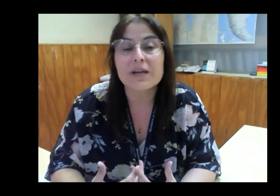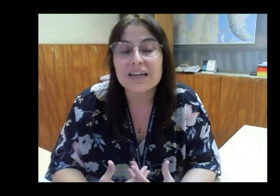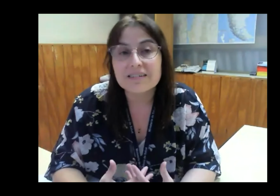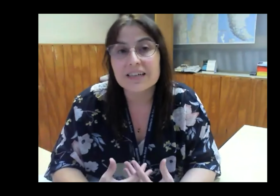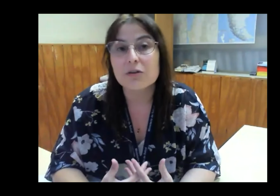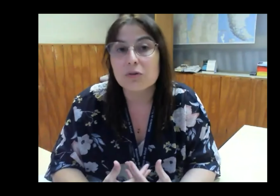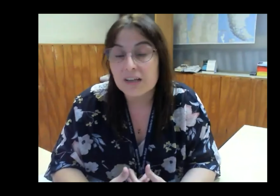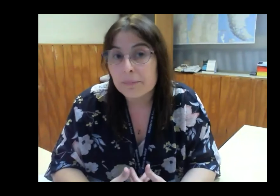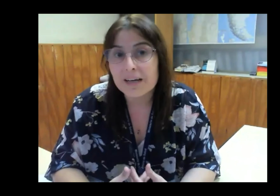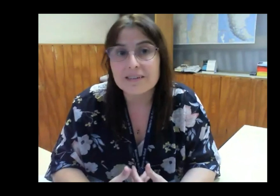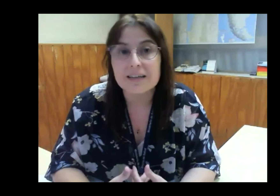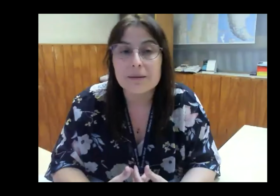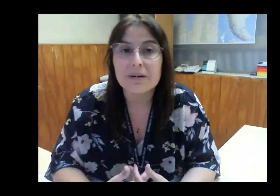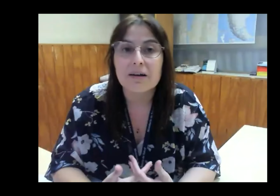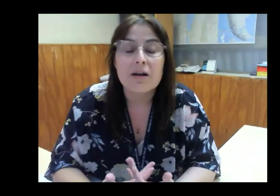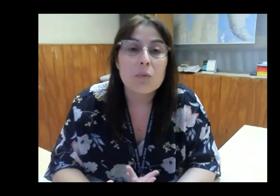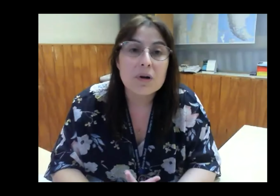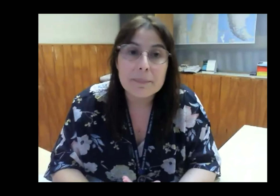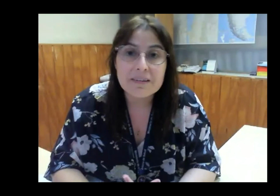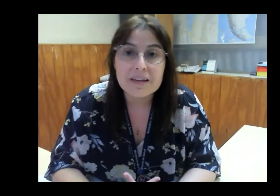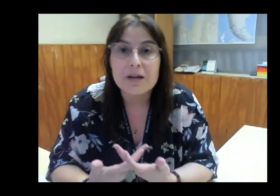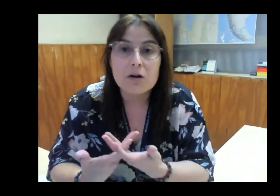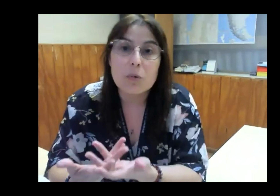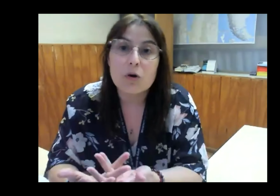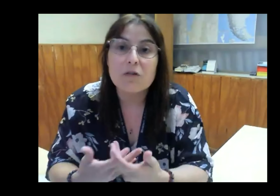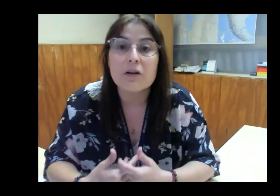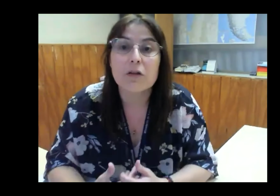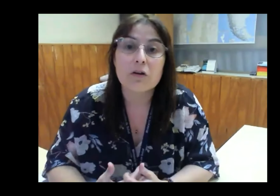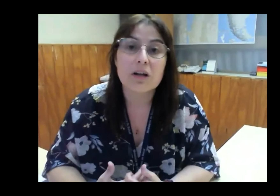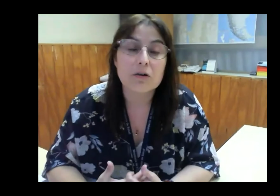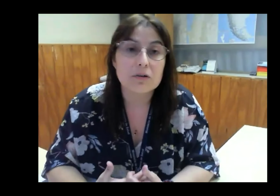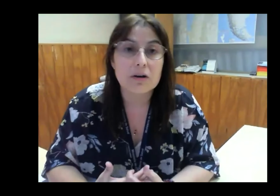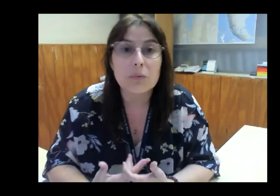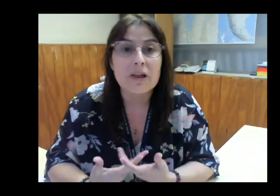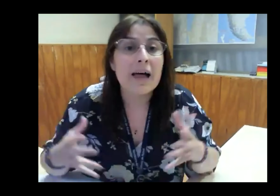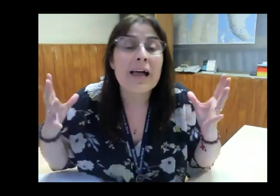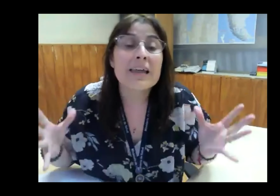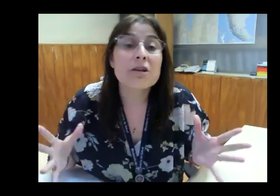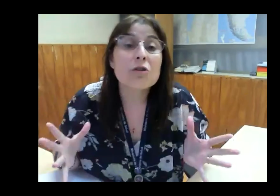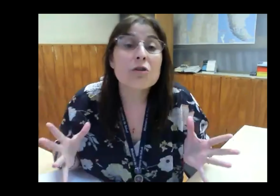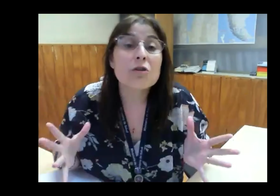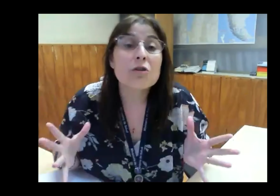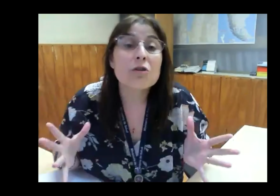las implicancias que esto tiene para el sistema. Una pandemia, como bien lo dijo la doctora Judá,